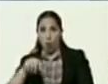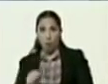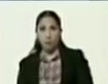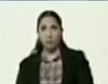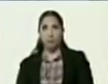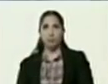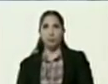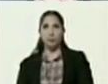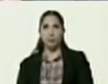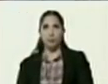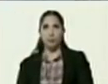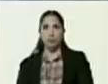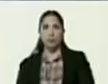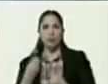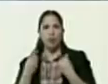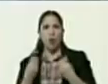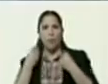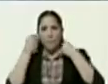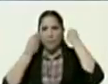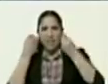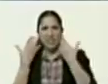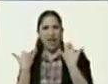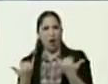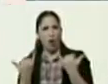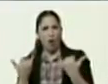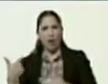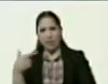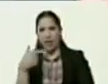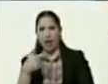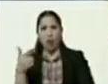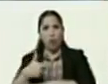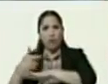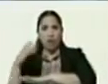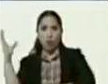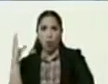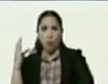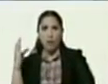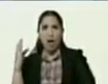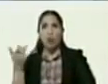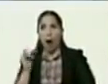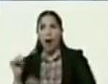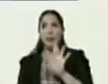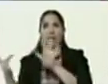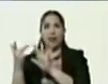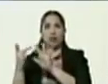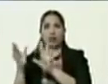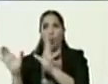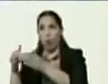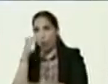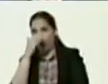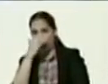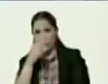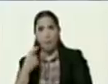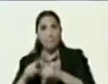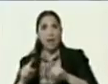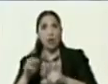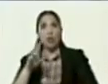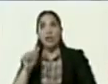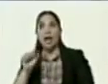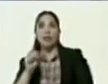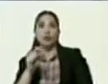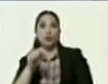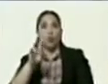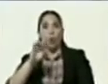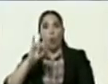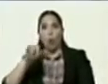cómo se le ocurre ahora negar al gobierno colombiano que tiene relación con los Rastrojos pero si los Rastrojos si esos